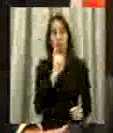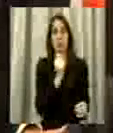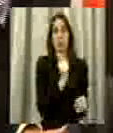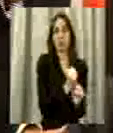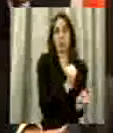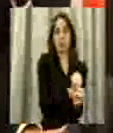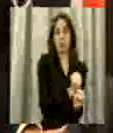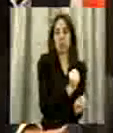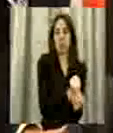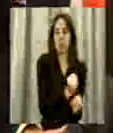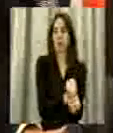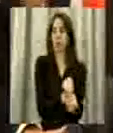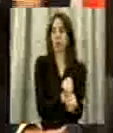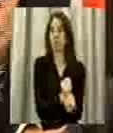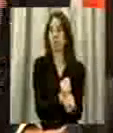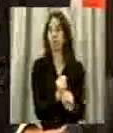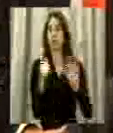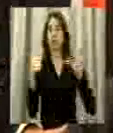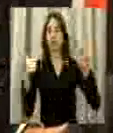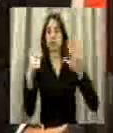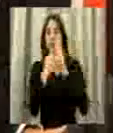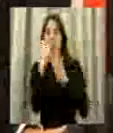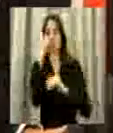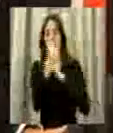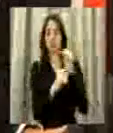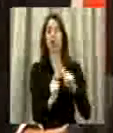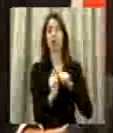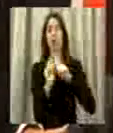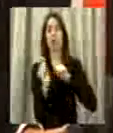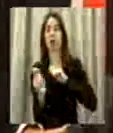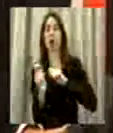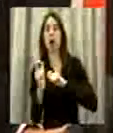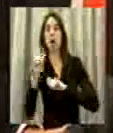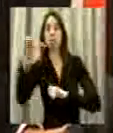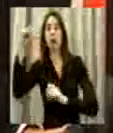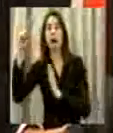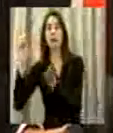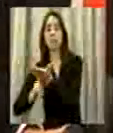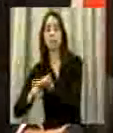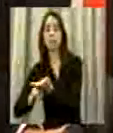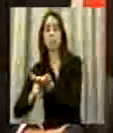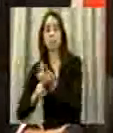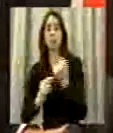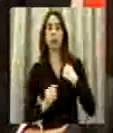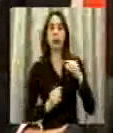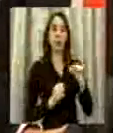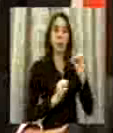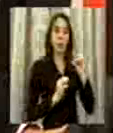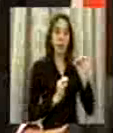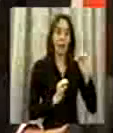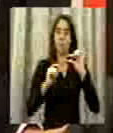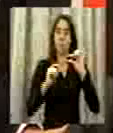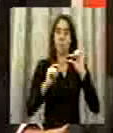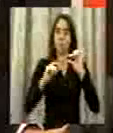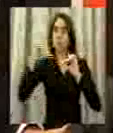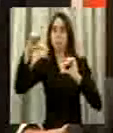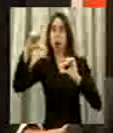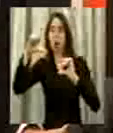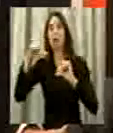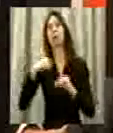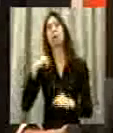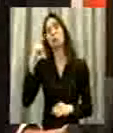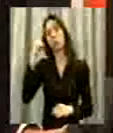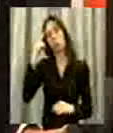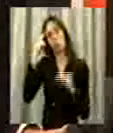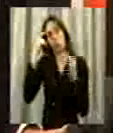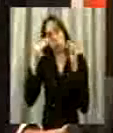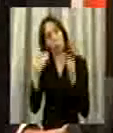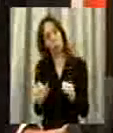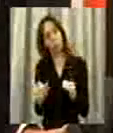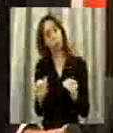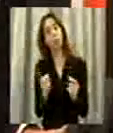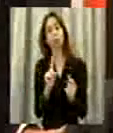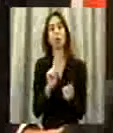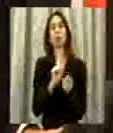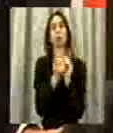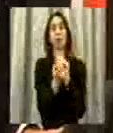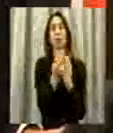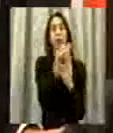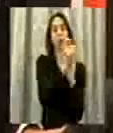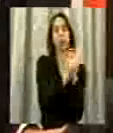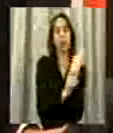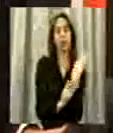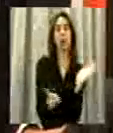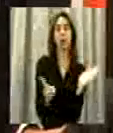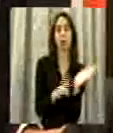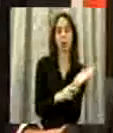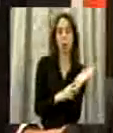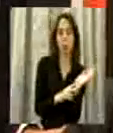empleo 6 meses del año pagaba más impuesto que el que le correspondía. A nosotros nos pareció justo la reliquidación de los impuestos. Hoy